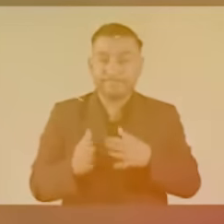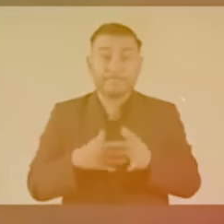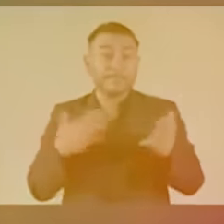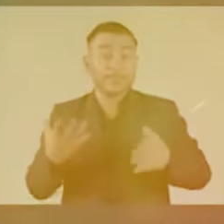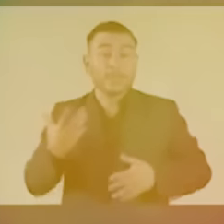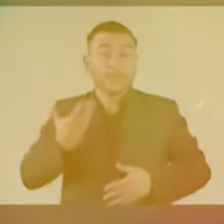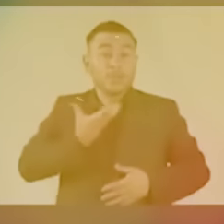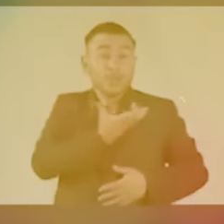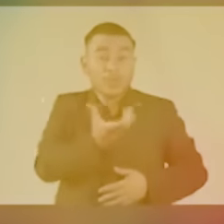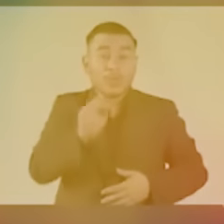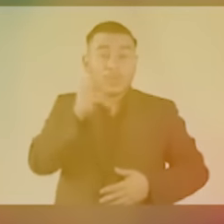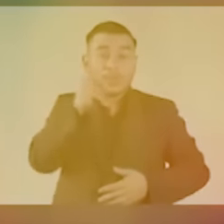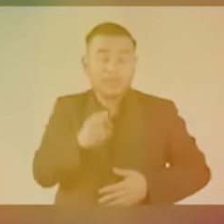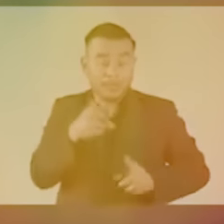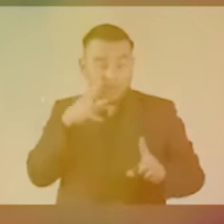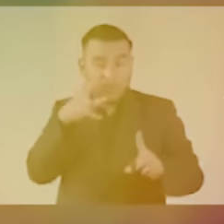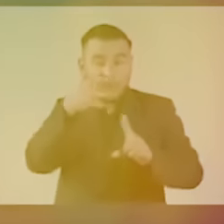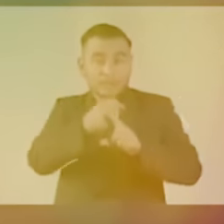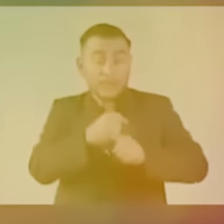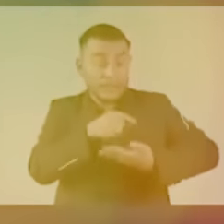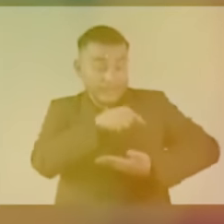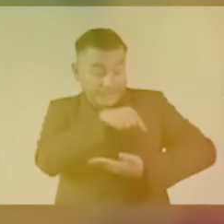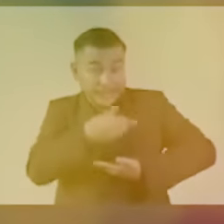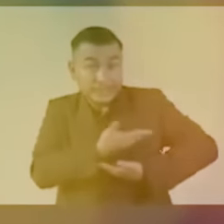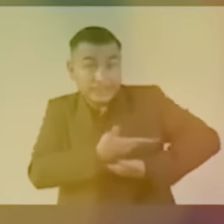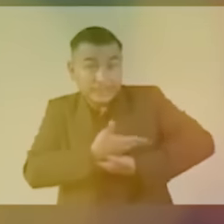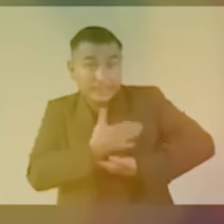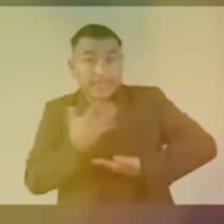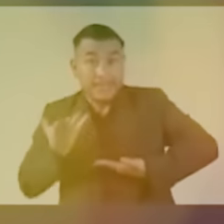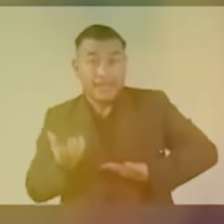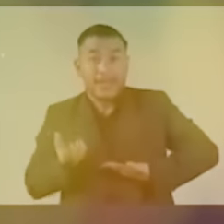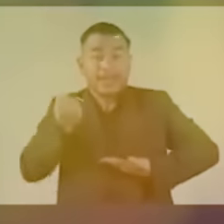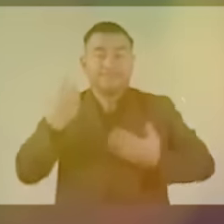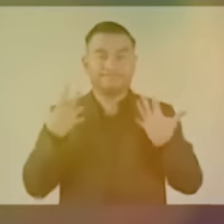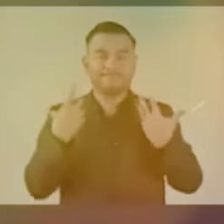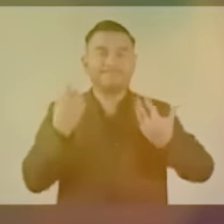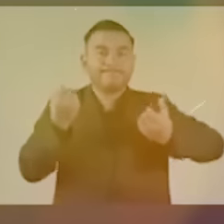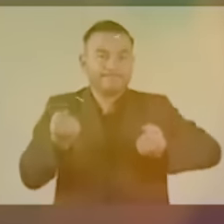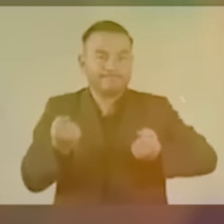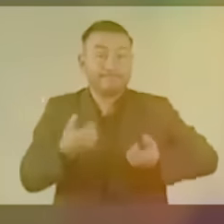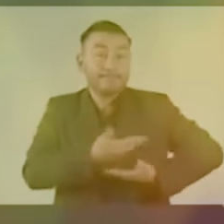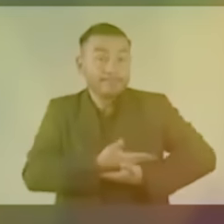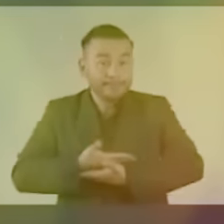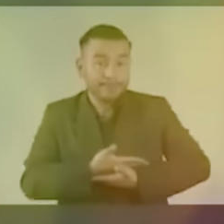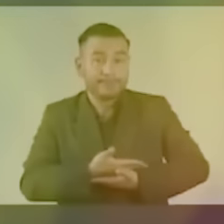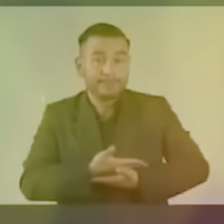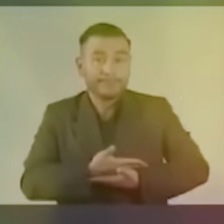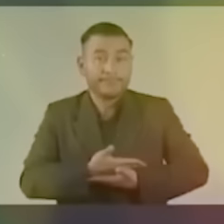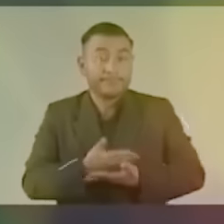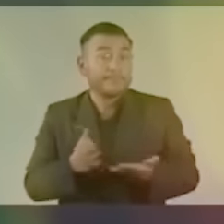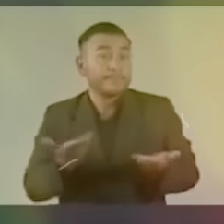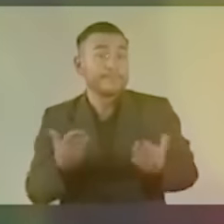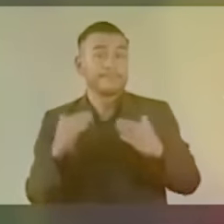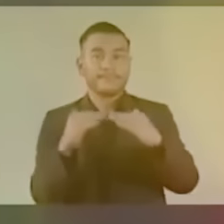todo es por el mismo objetivo común: sacar adelante a su hijo, sacar adelante la salud de ese niño. De